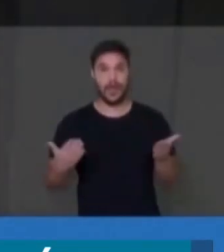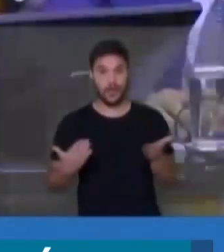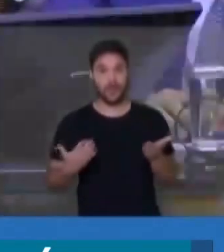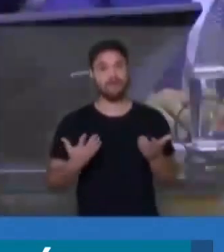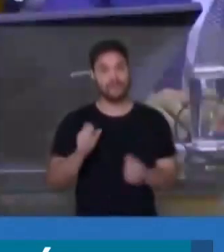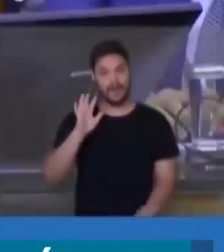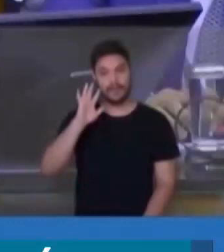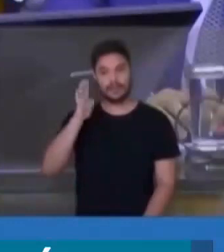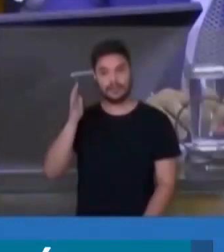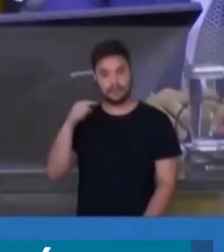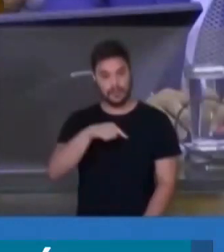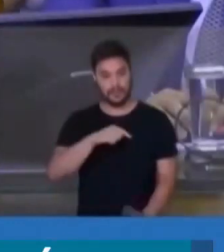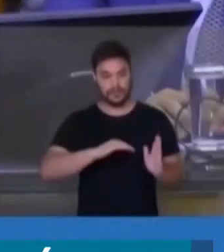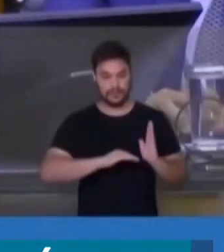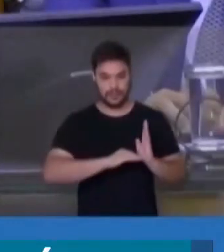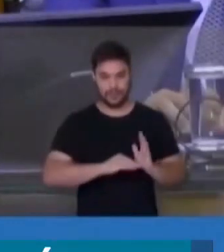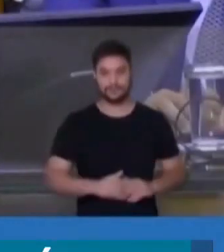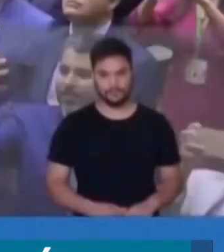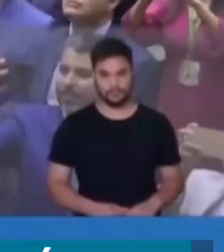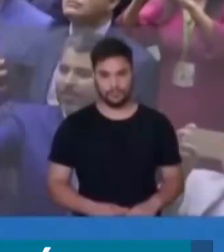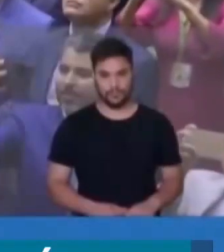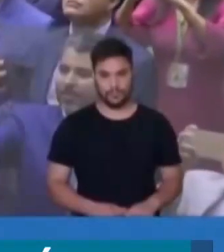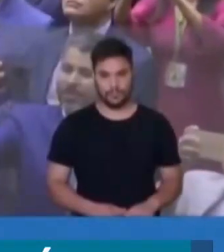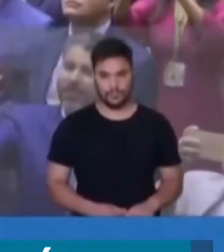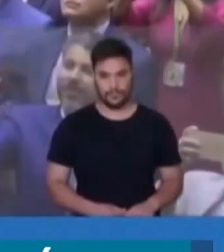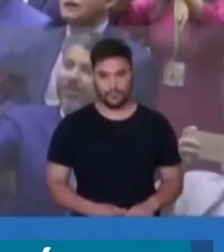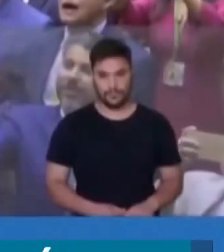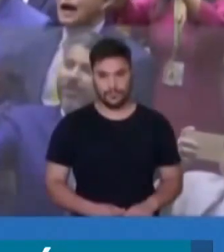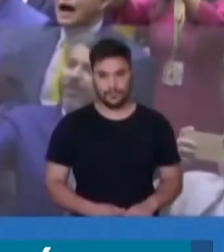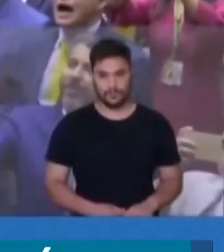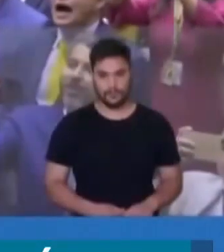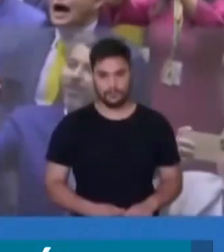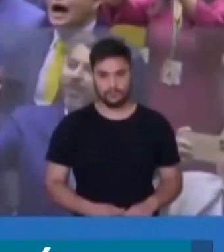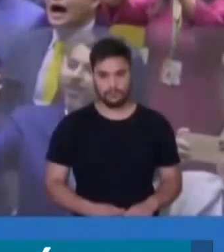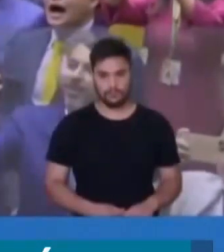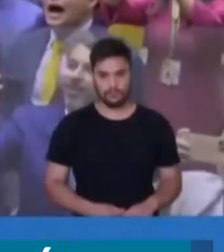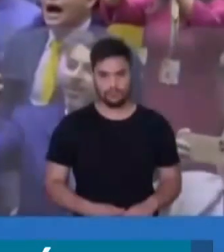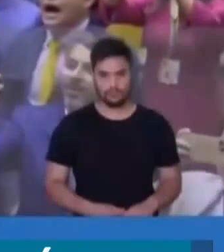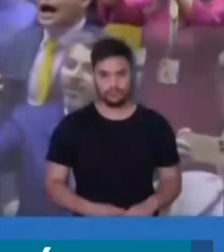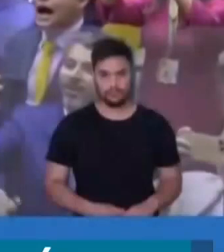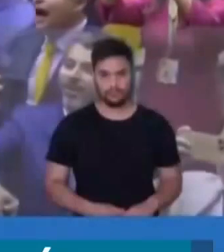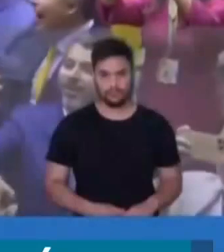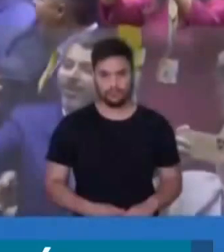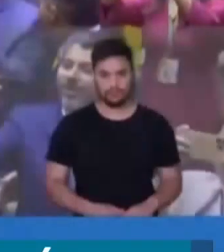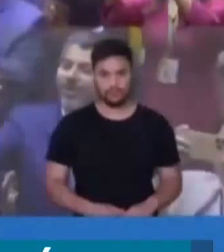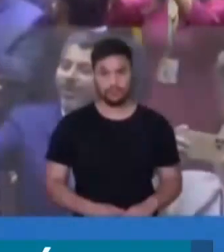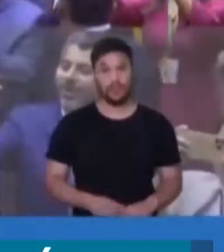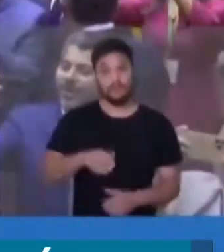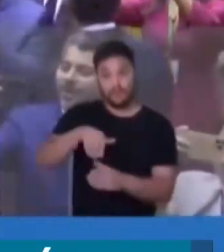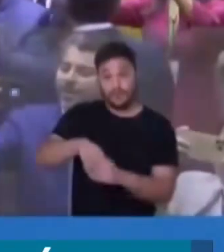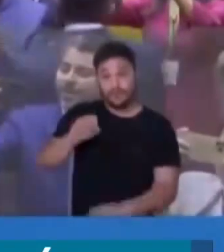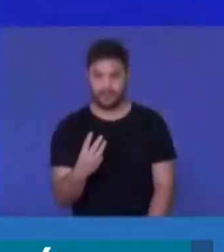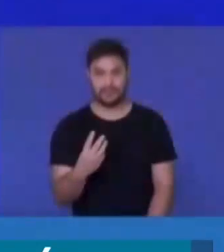limita los derechos de los pueblos indígenas sobre sus tierras ancestrales. Con una mayoría de votos de 321 diputados